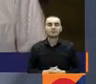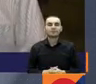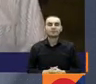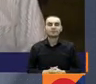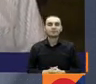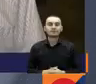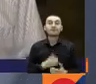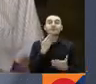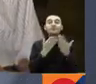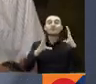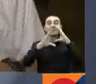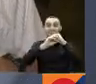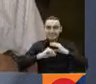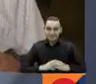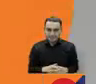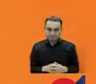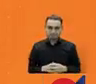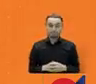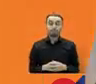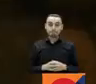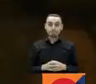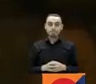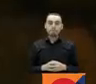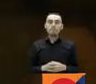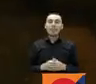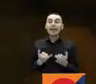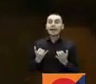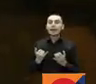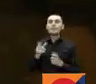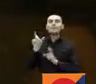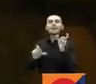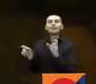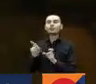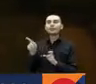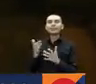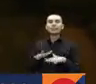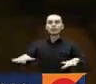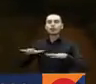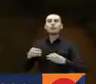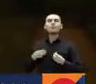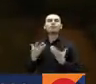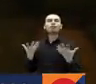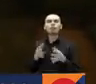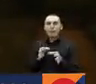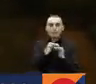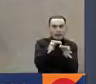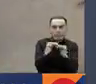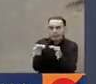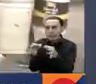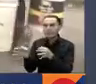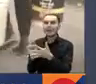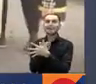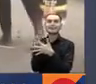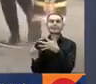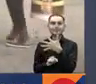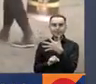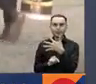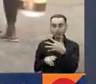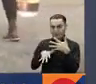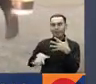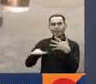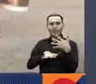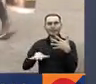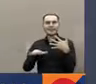Muy buenas noches. Pues bien, estos usuarios afectados viven en 5 corregimientos de aquí del municipio de Jamundí.